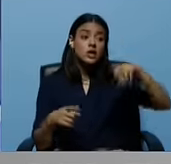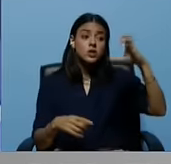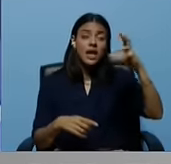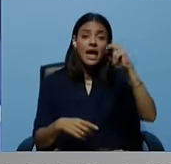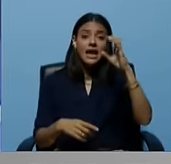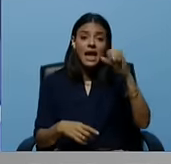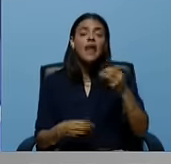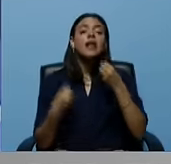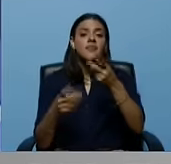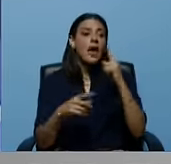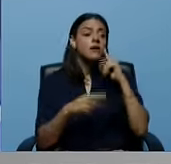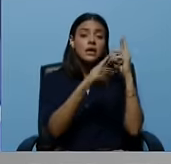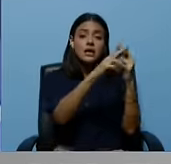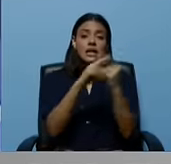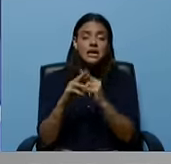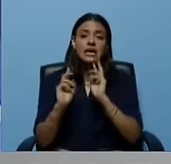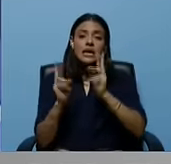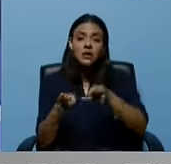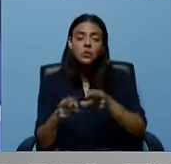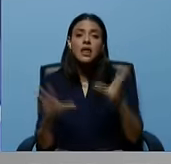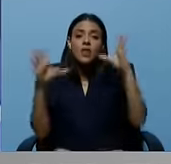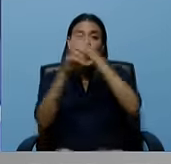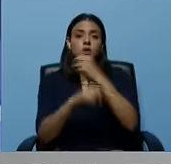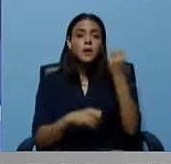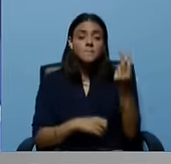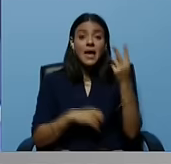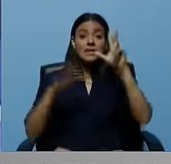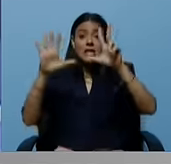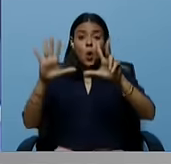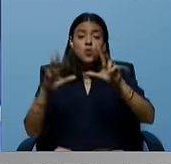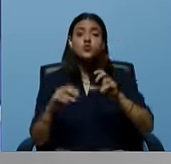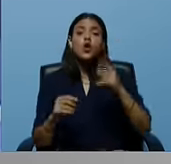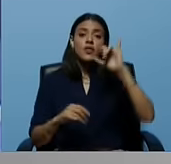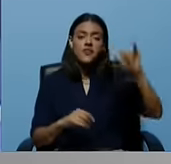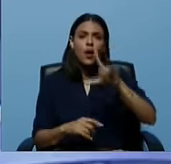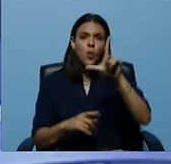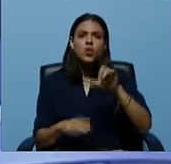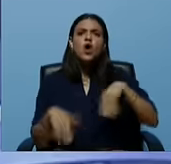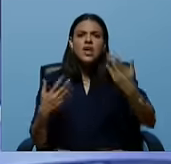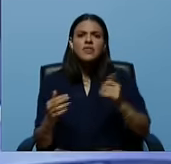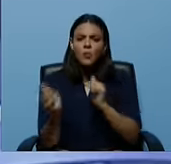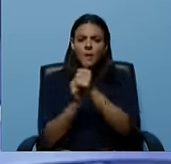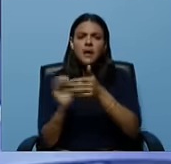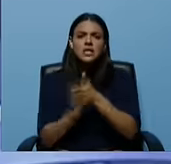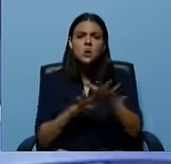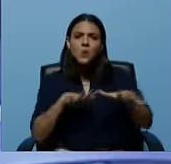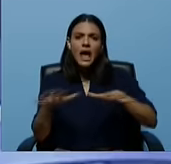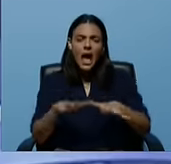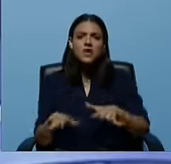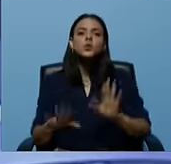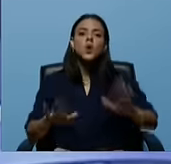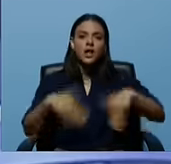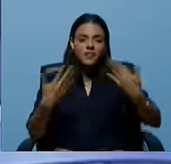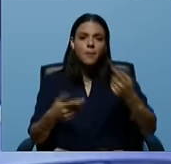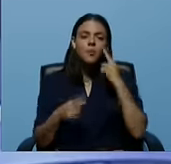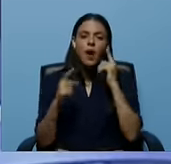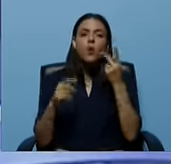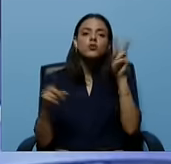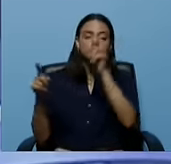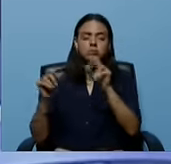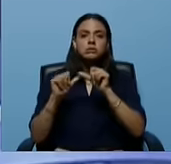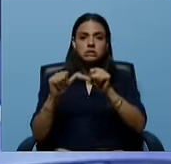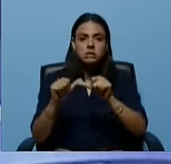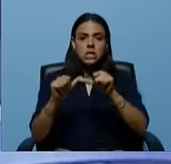noche del 28 de julio y luego hubo otros eventos que paso a conversar cuando lleguemos a